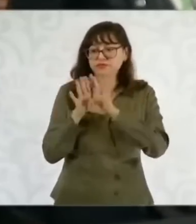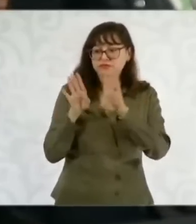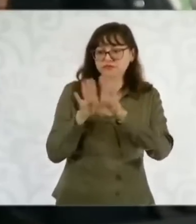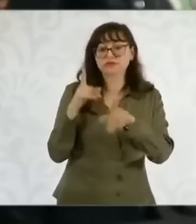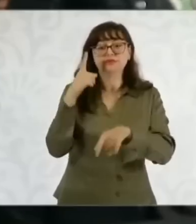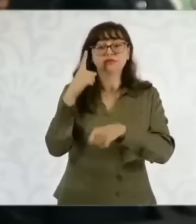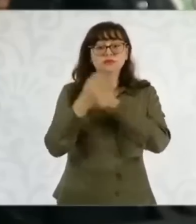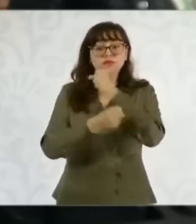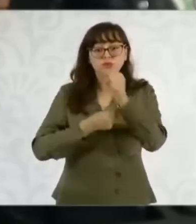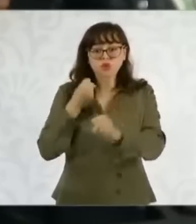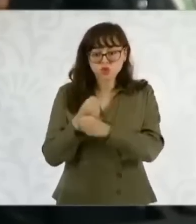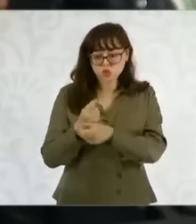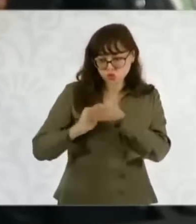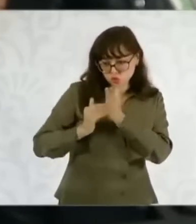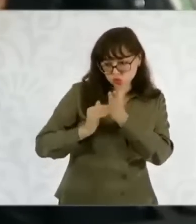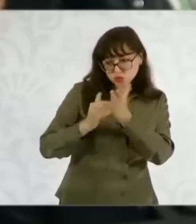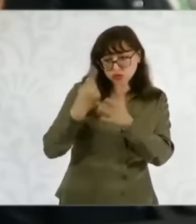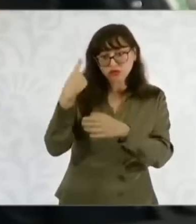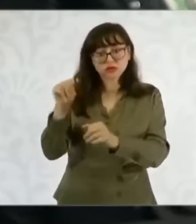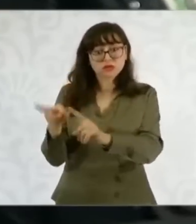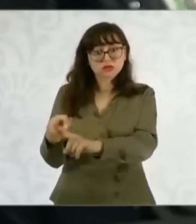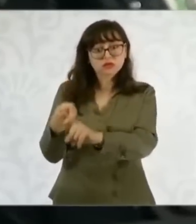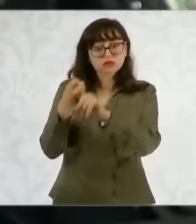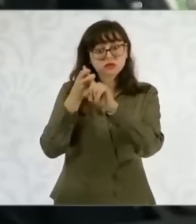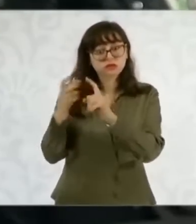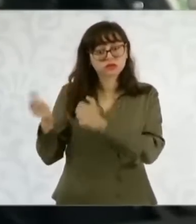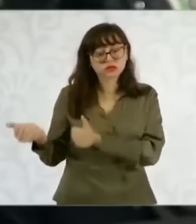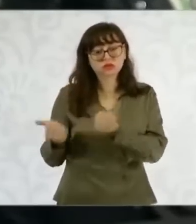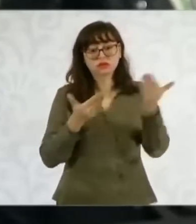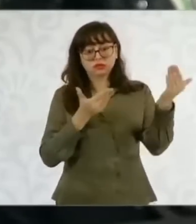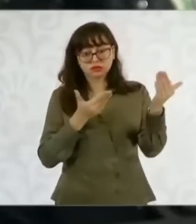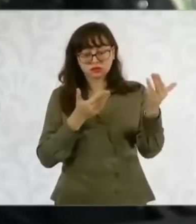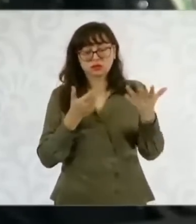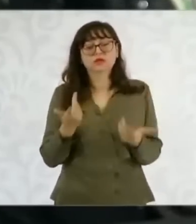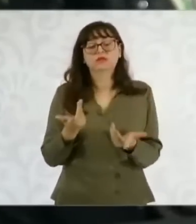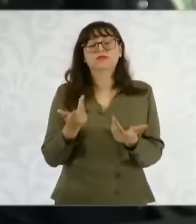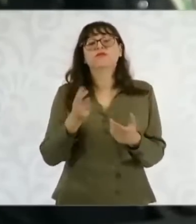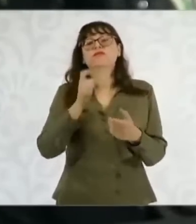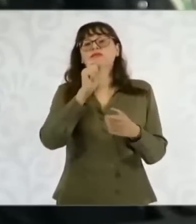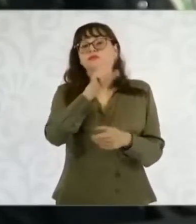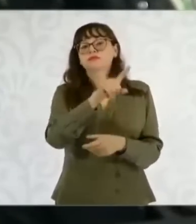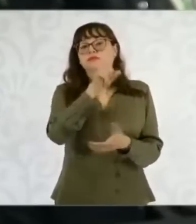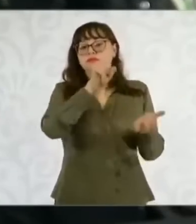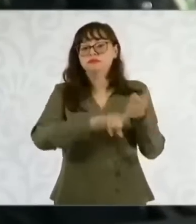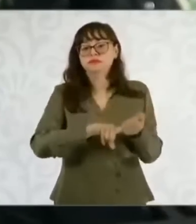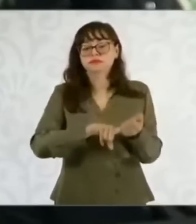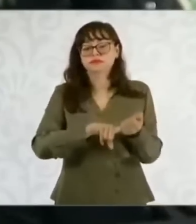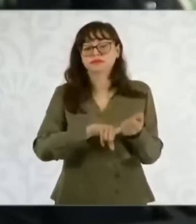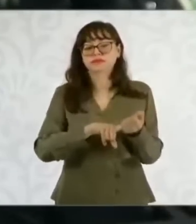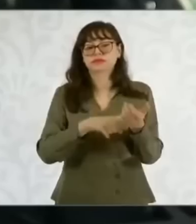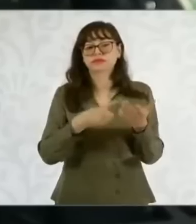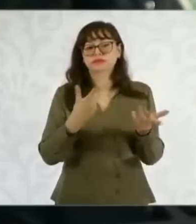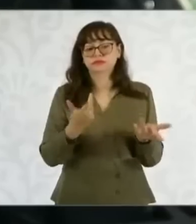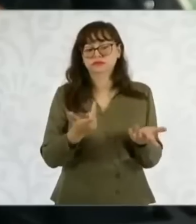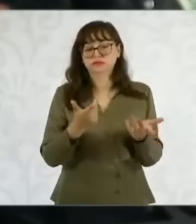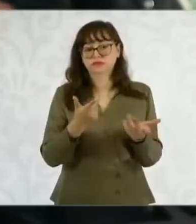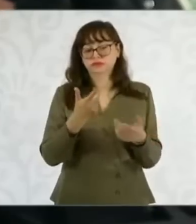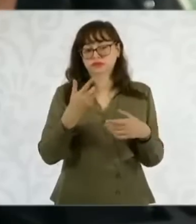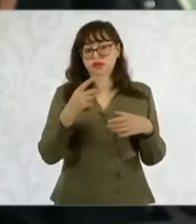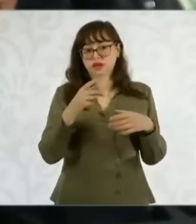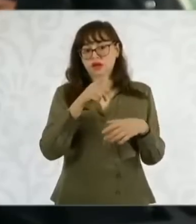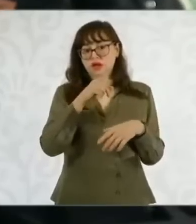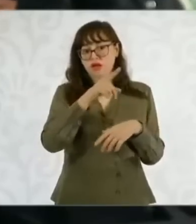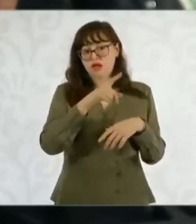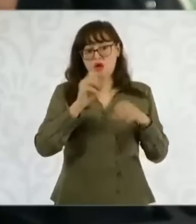casi un año, y que en esta incluso intervino la Oficina de Investigaciones de Seguridad Nacional de